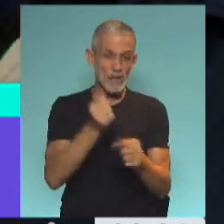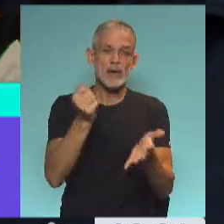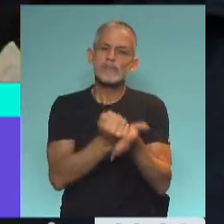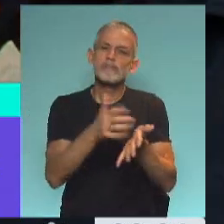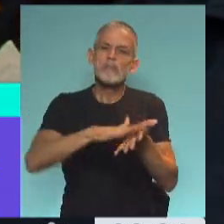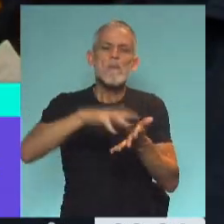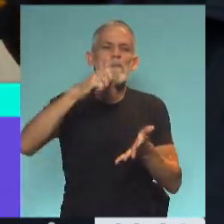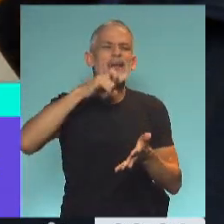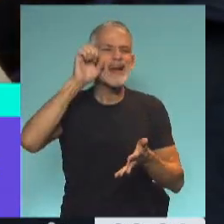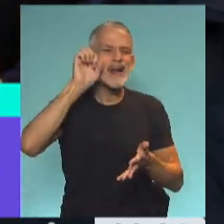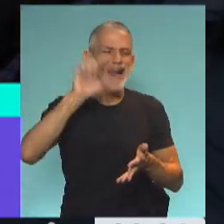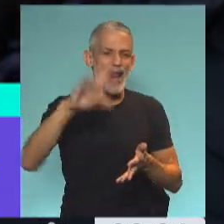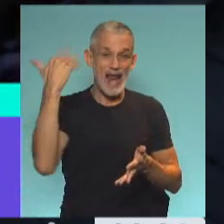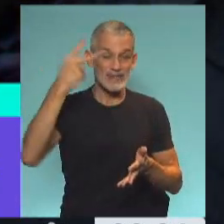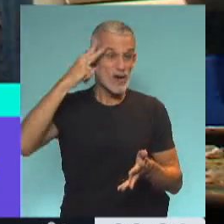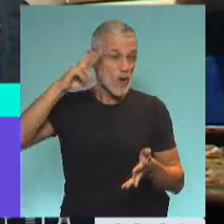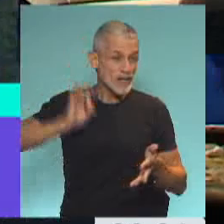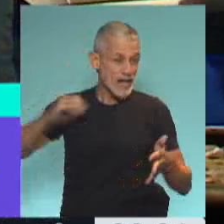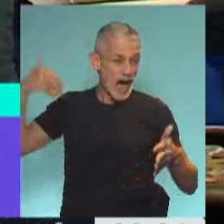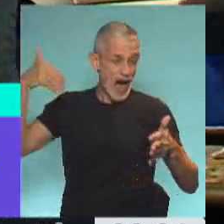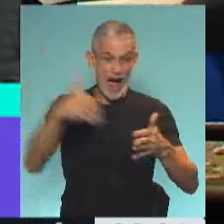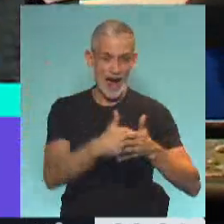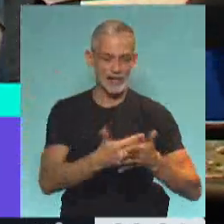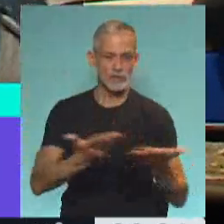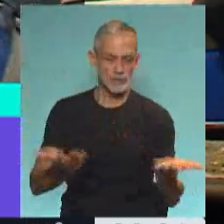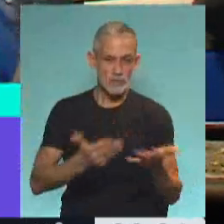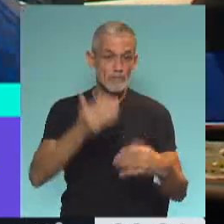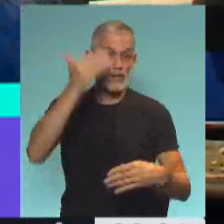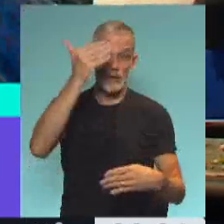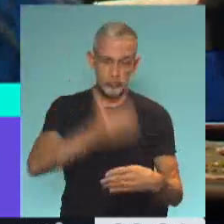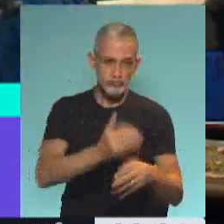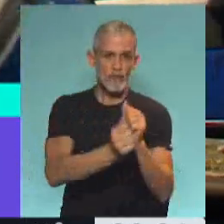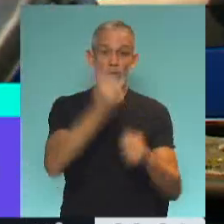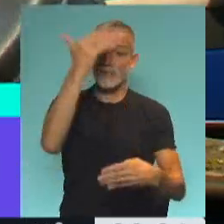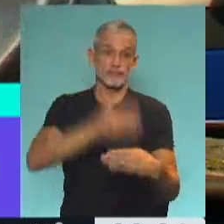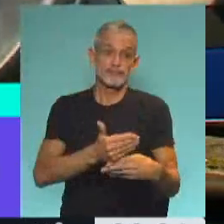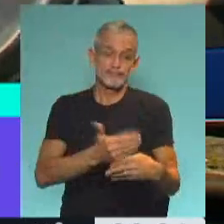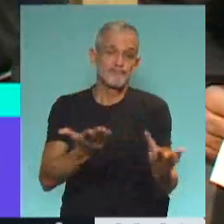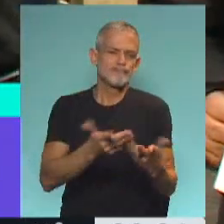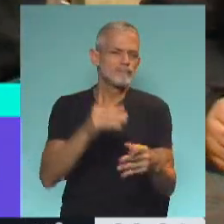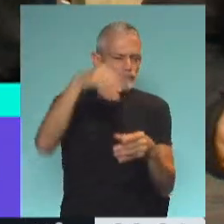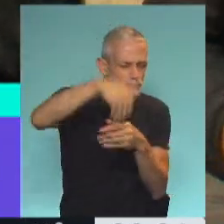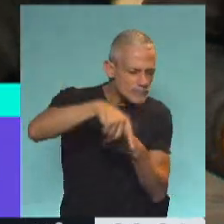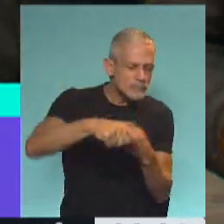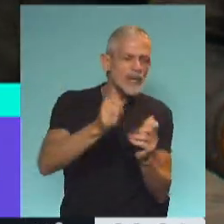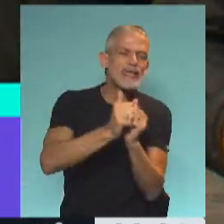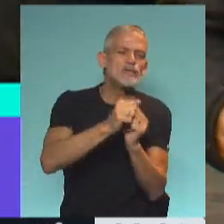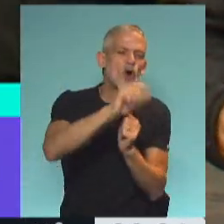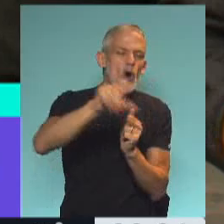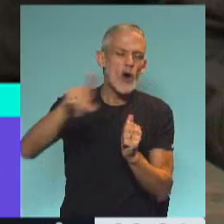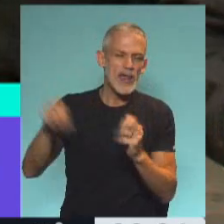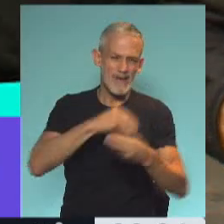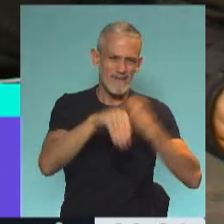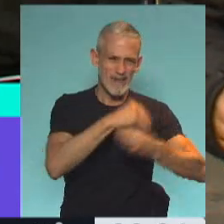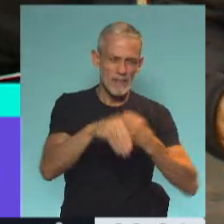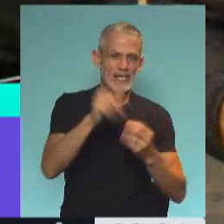La Paternal desde hace casi 90 años. Detrás del cierre de la fábrica está la historia de vida de cada uno de los